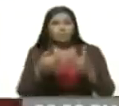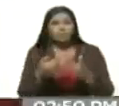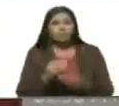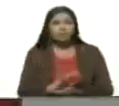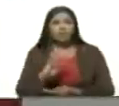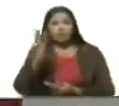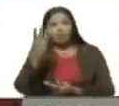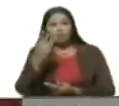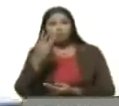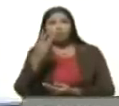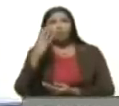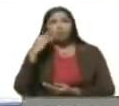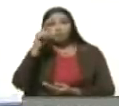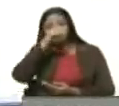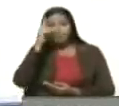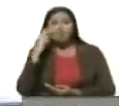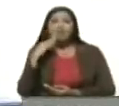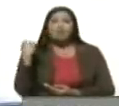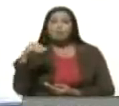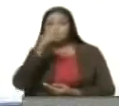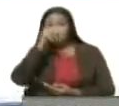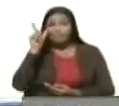cuarto congreso de la JPSUV.